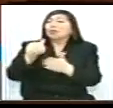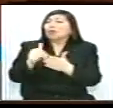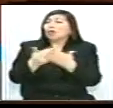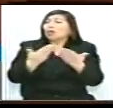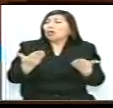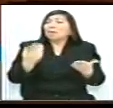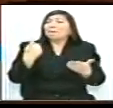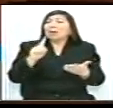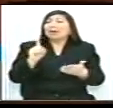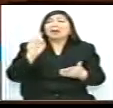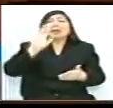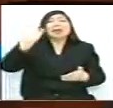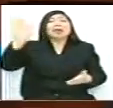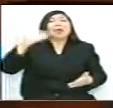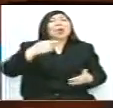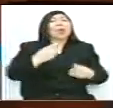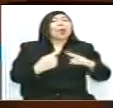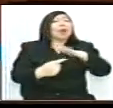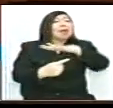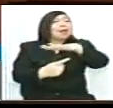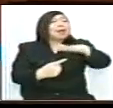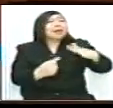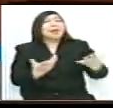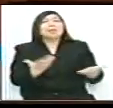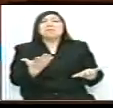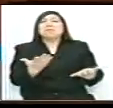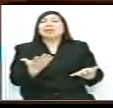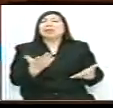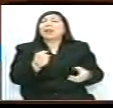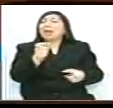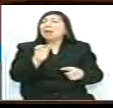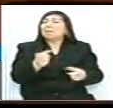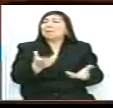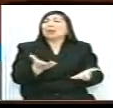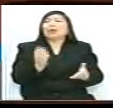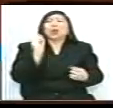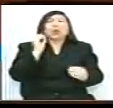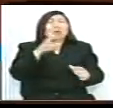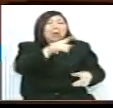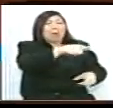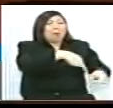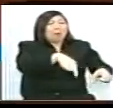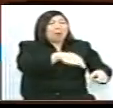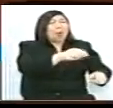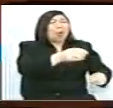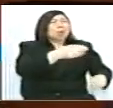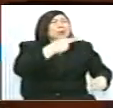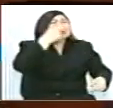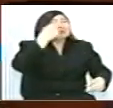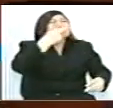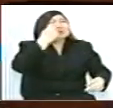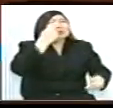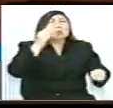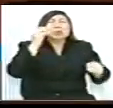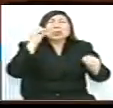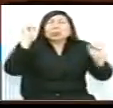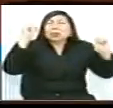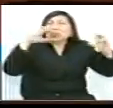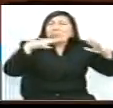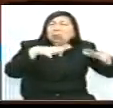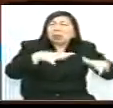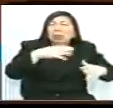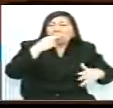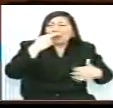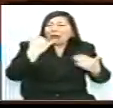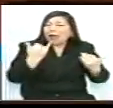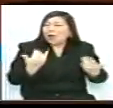armas como para que el ambiente, para que la gente se contamine, como lo que está ocurriendo, señora presidenta, en